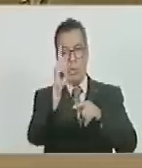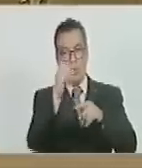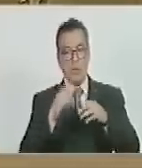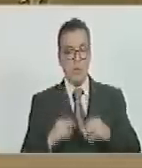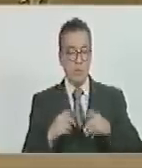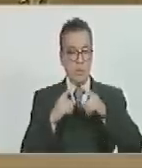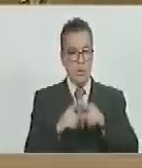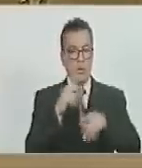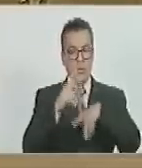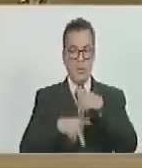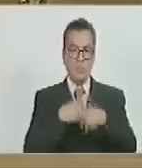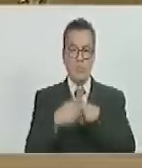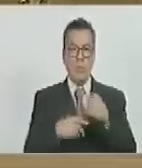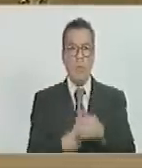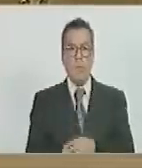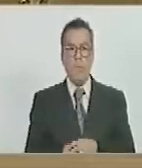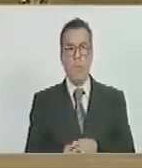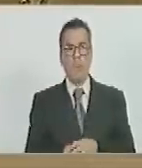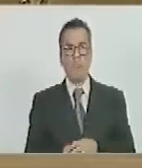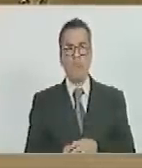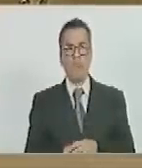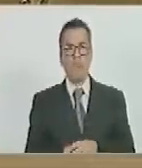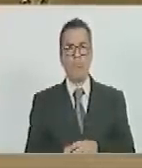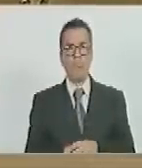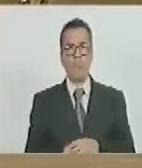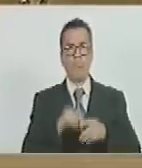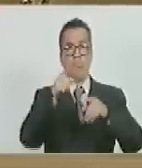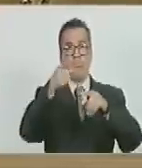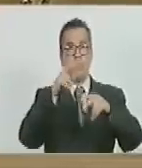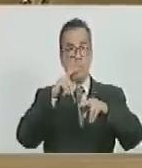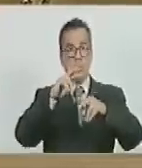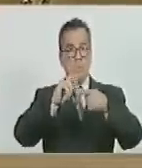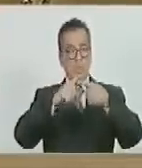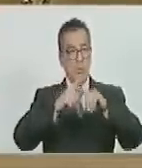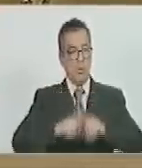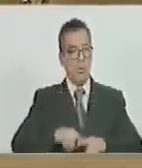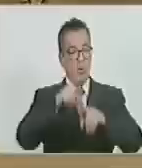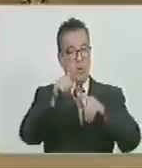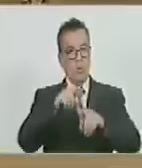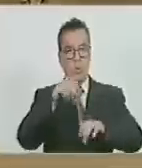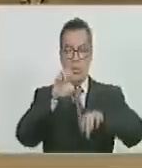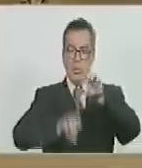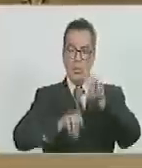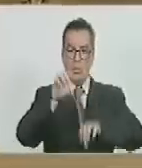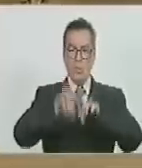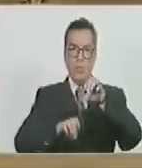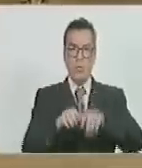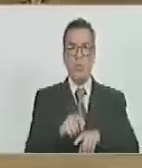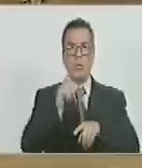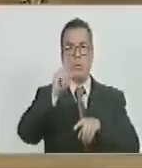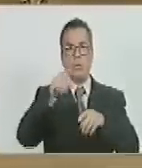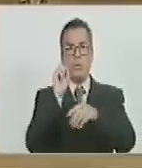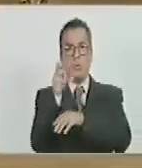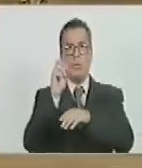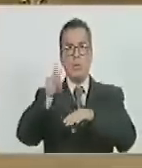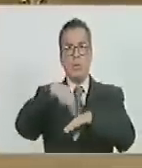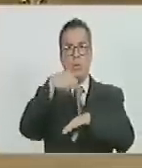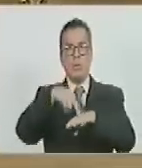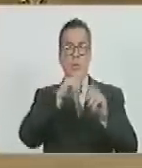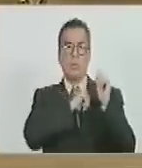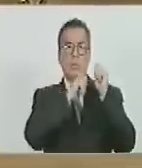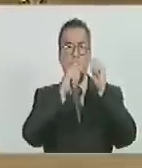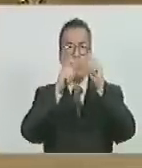fase del proceso. Ese número de ciudadanos es evaluado y esta misma asamblea